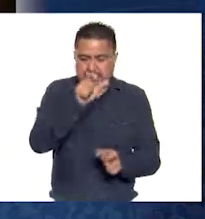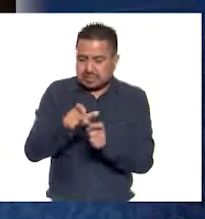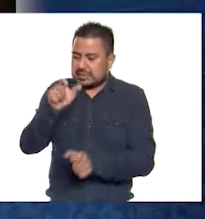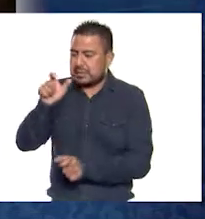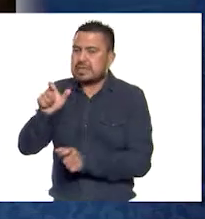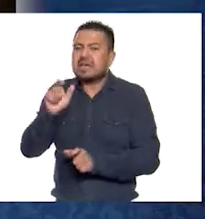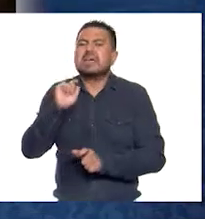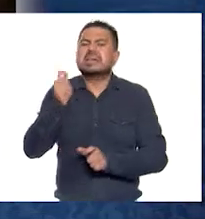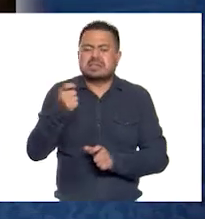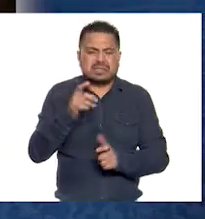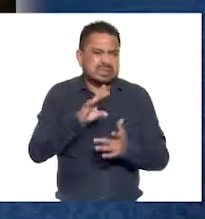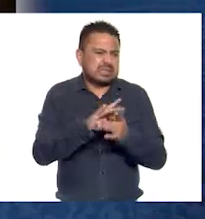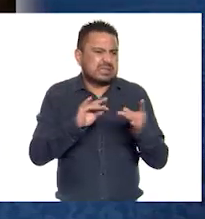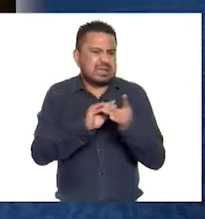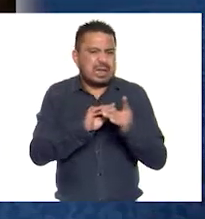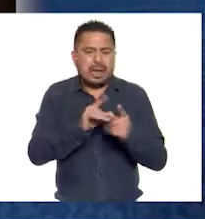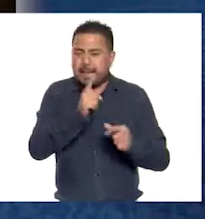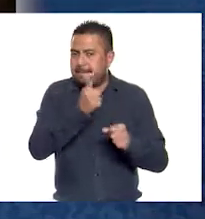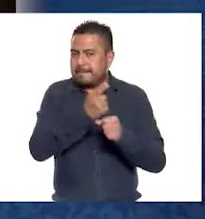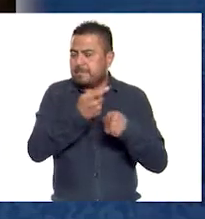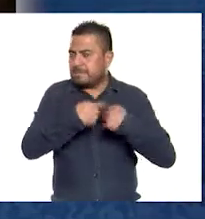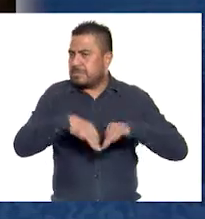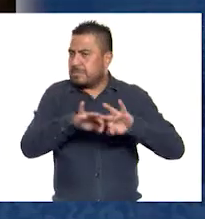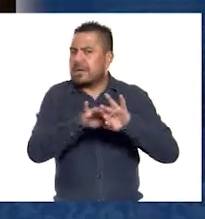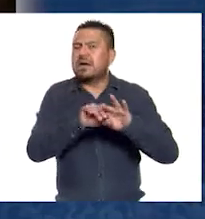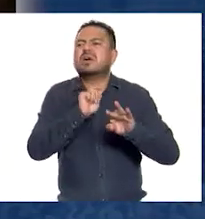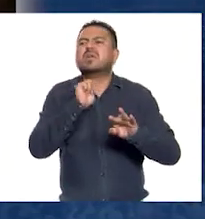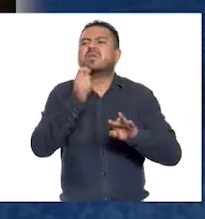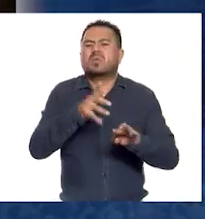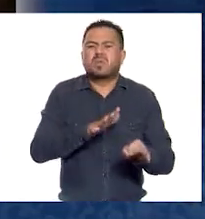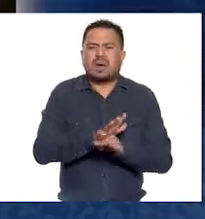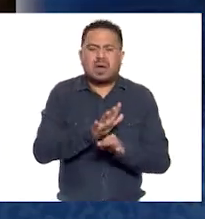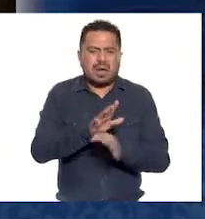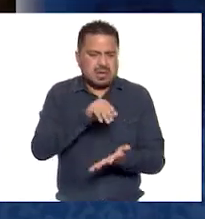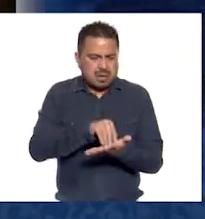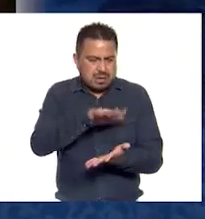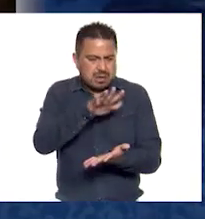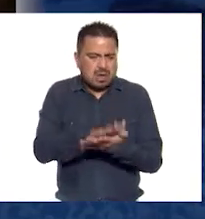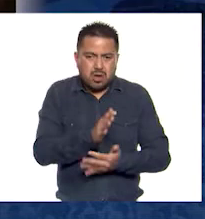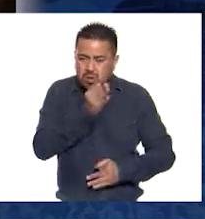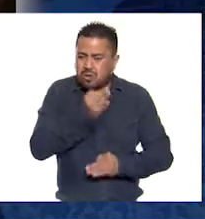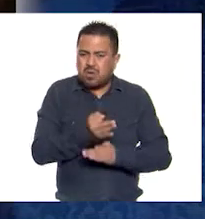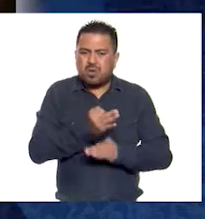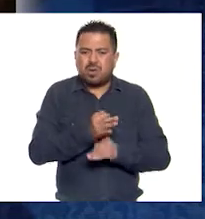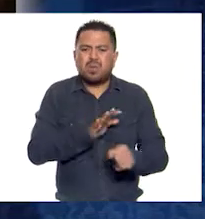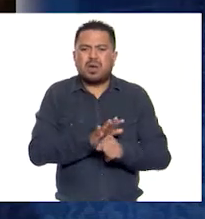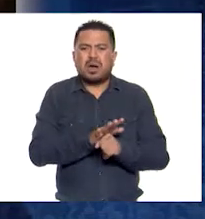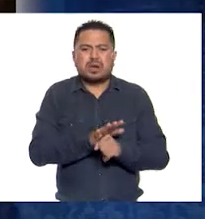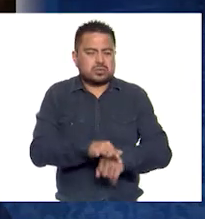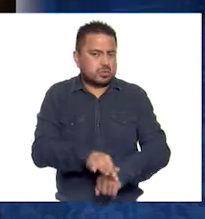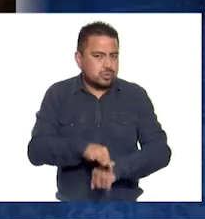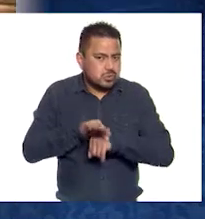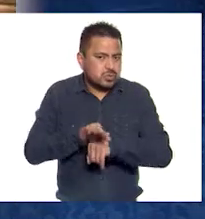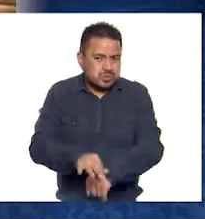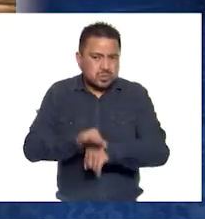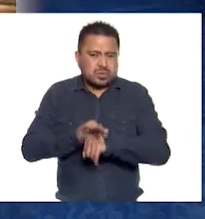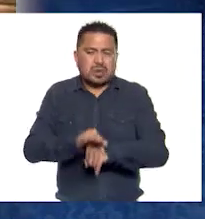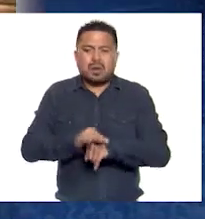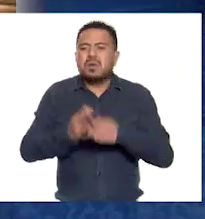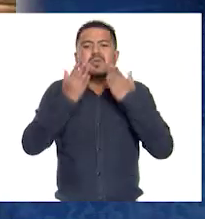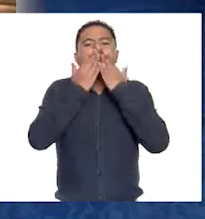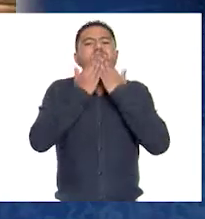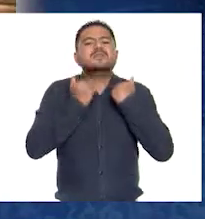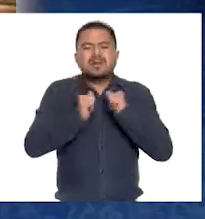La shahada, diría yo, que es el principal, que es la afirmación de ser testigo de que no